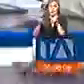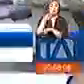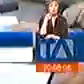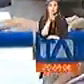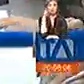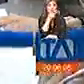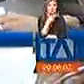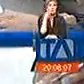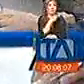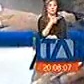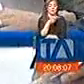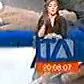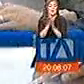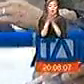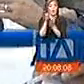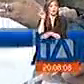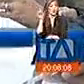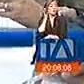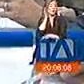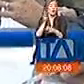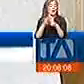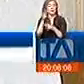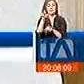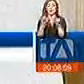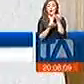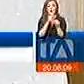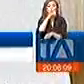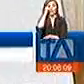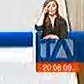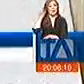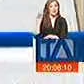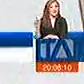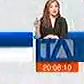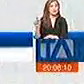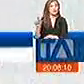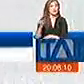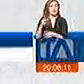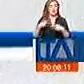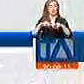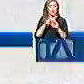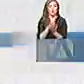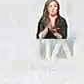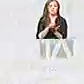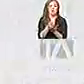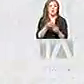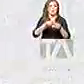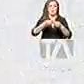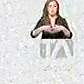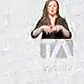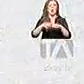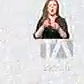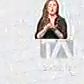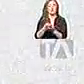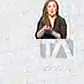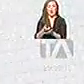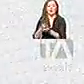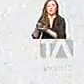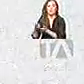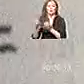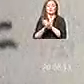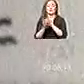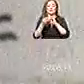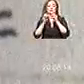cierto es que el cuaderno de Pamela Martínez tiene también cifras. Bajo el título de gastos de campaña de Viviana Bonilla, existen